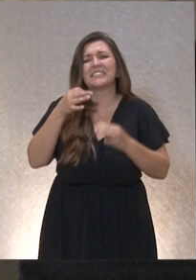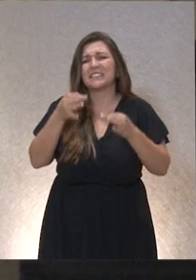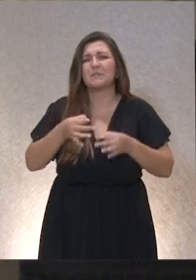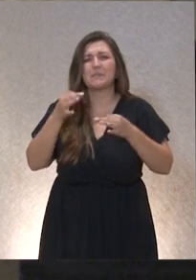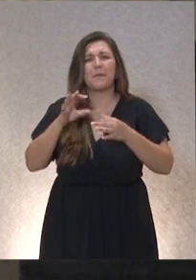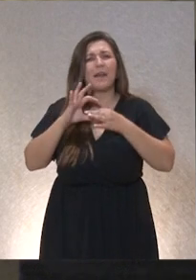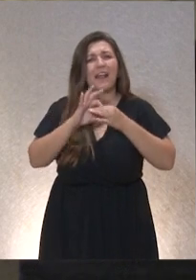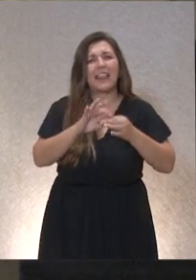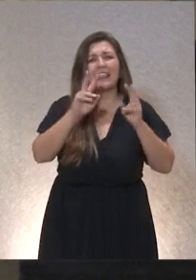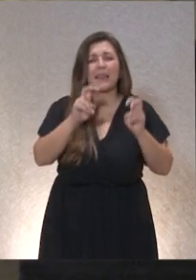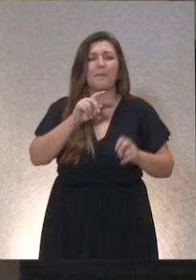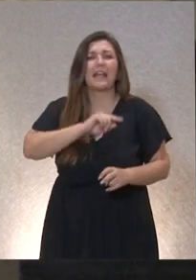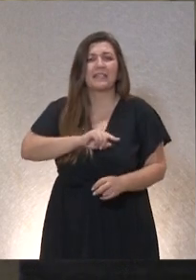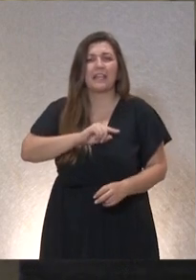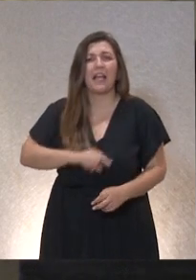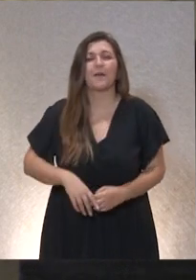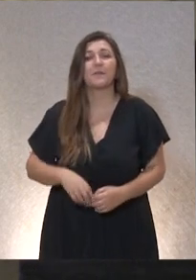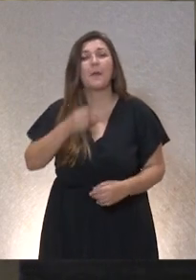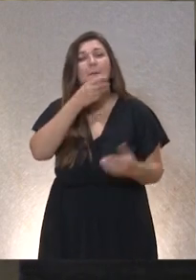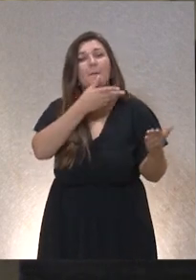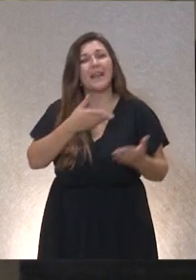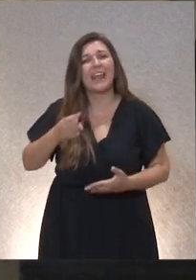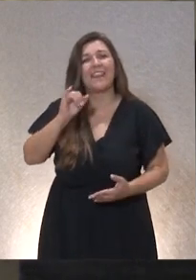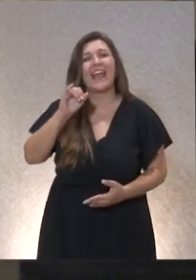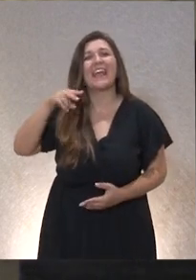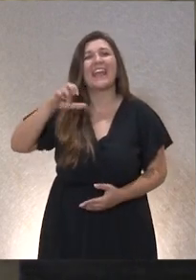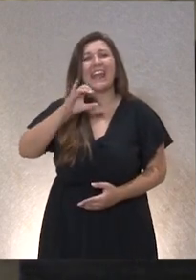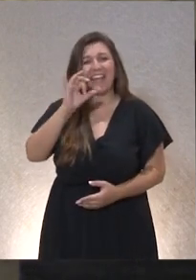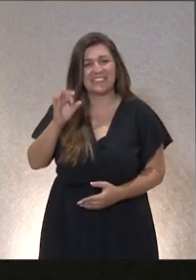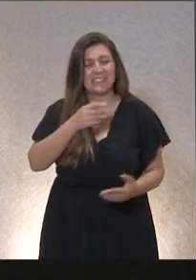al tema de la ética bienvenida nés